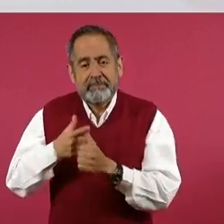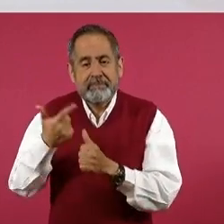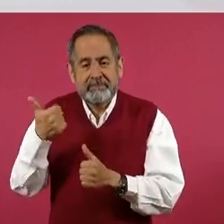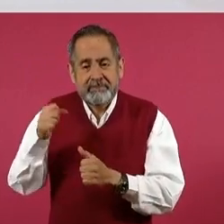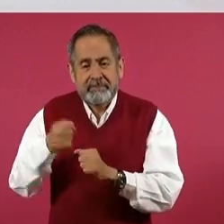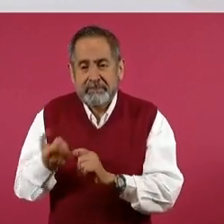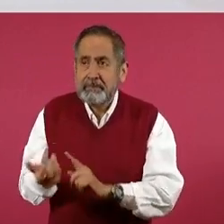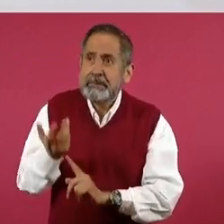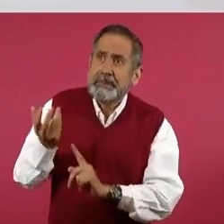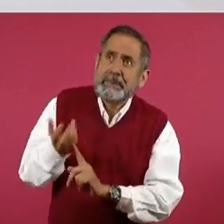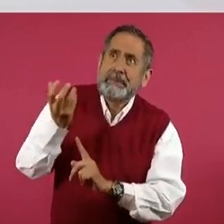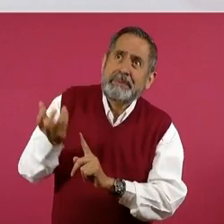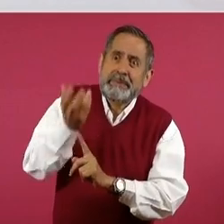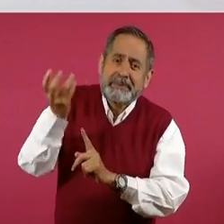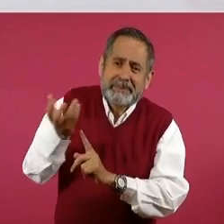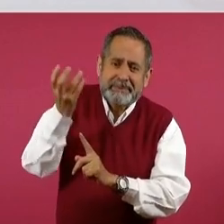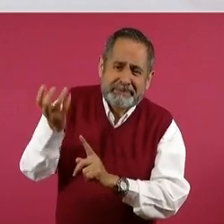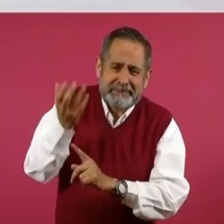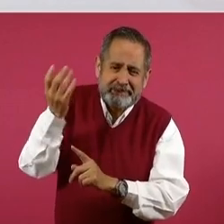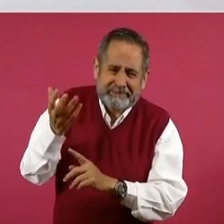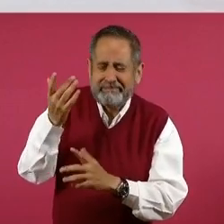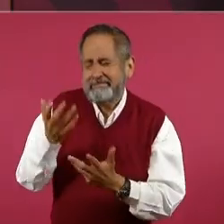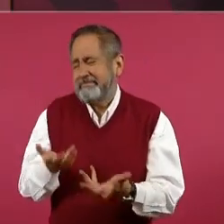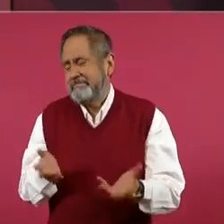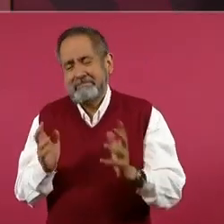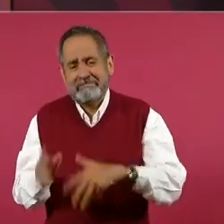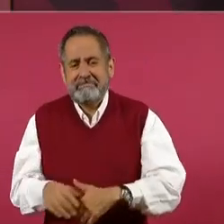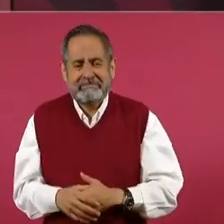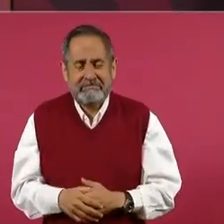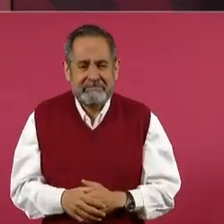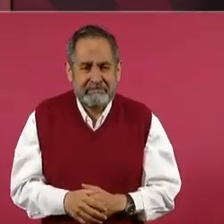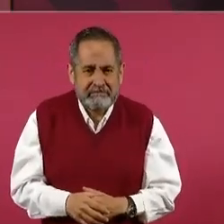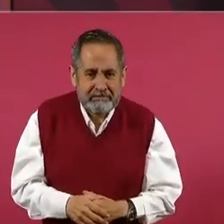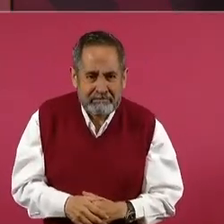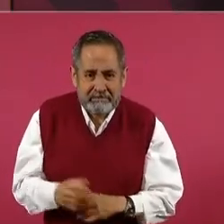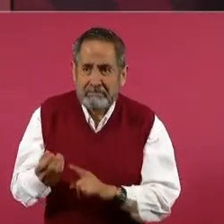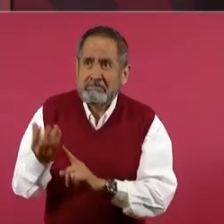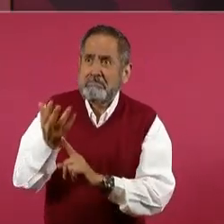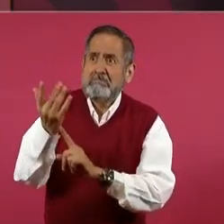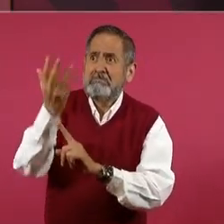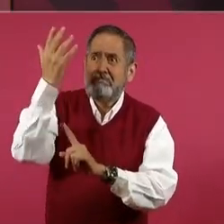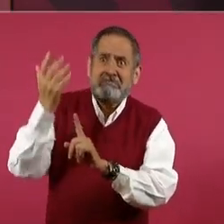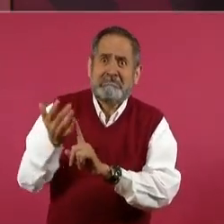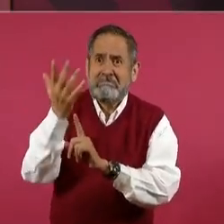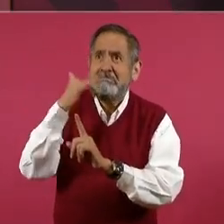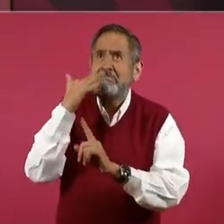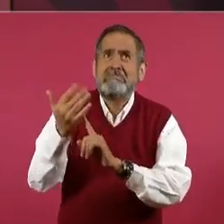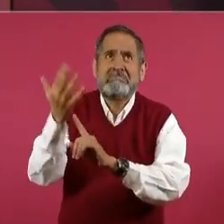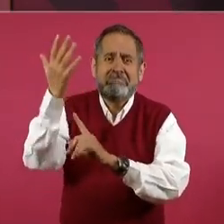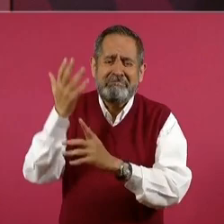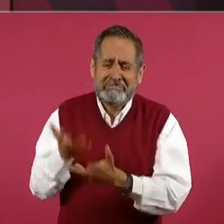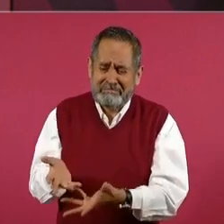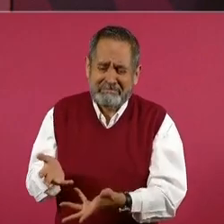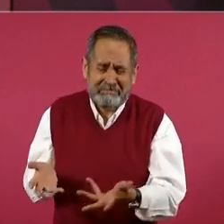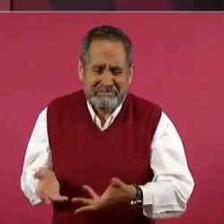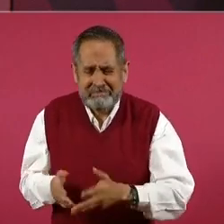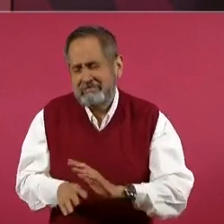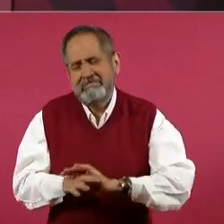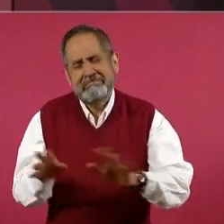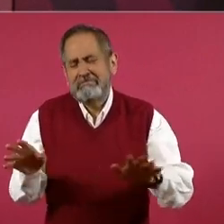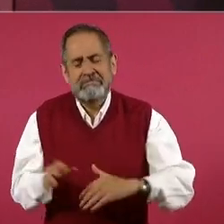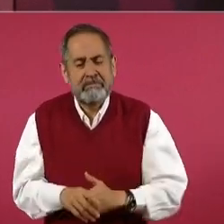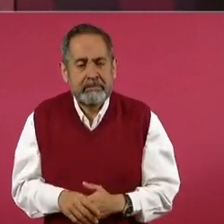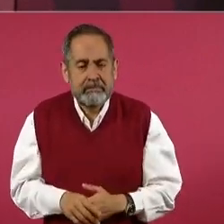de todo el yacimiento, gas a la atmósfera, Y ahora